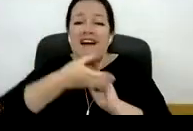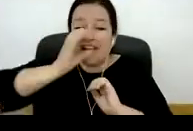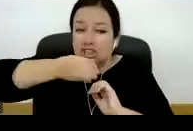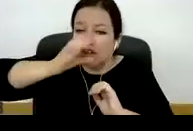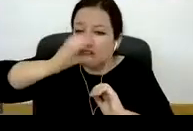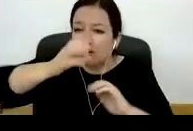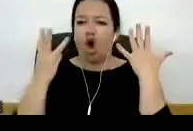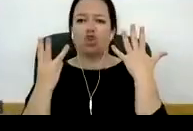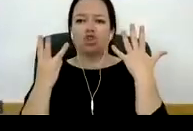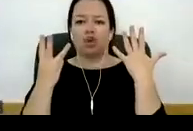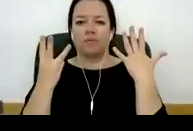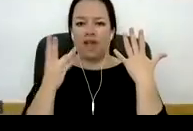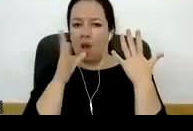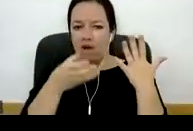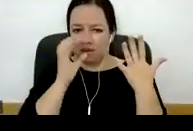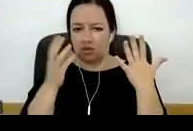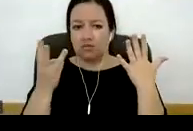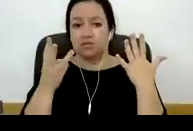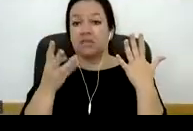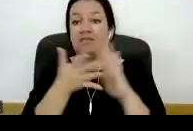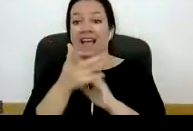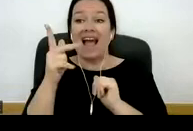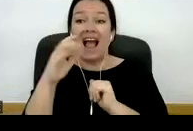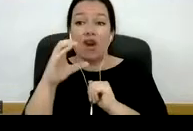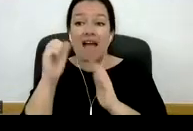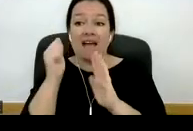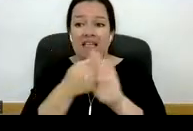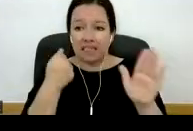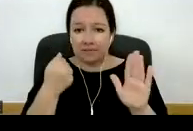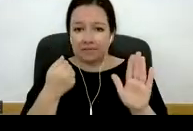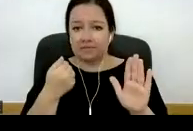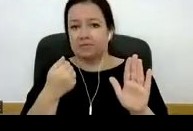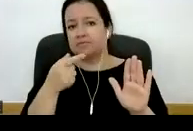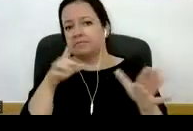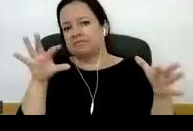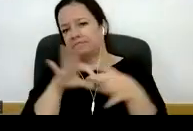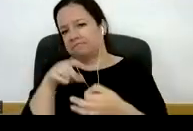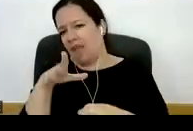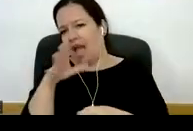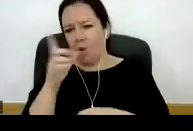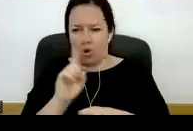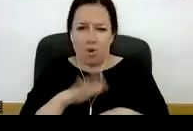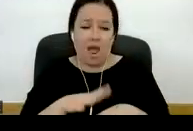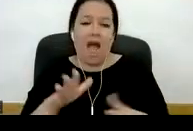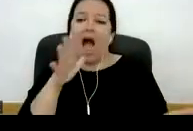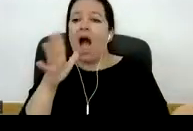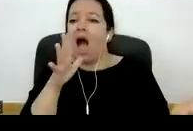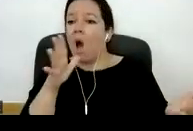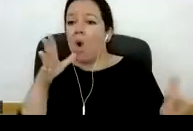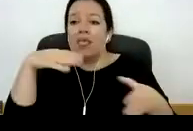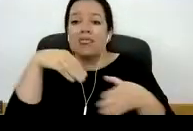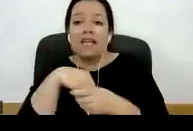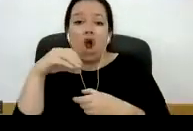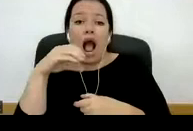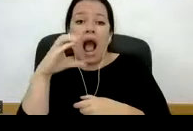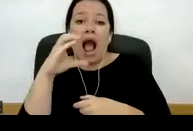Aquí tenéis, recordad el concepto de calorías vacías, no sería aplicable 100% en este caso porque el agua, como sabéis, no aporta